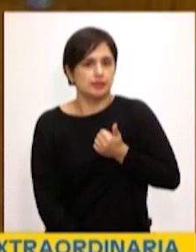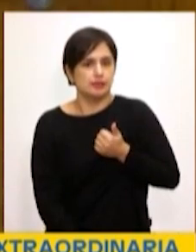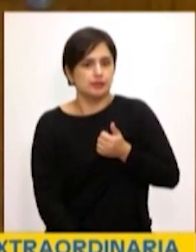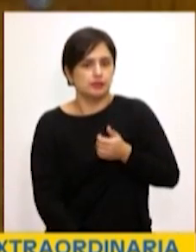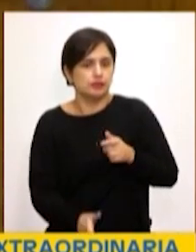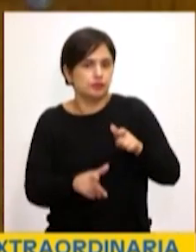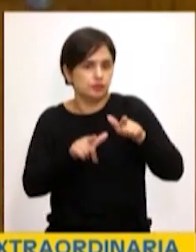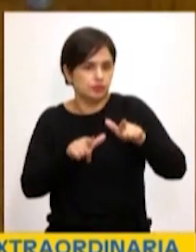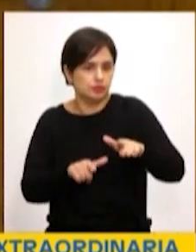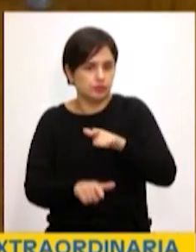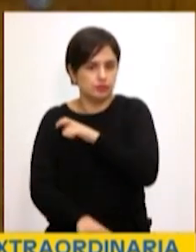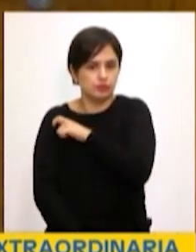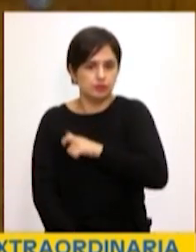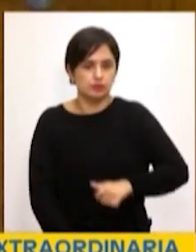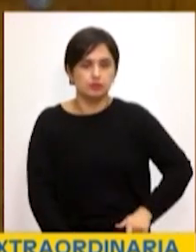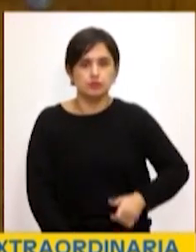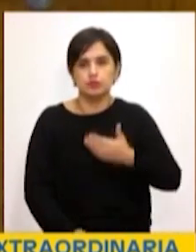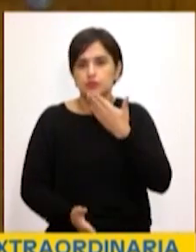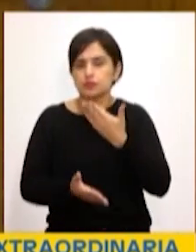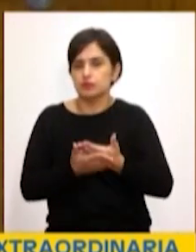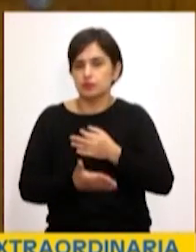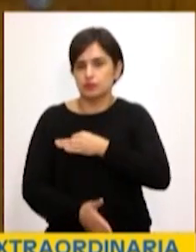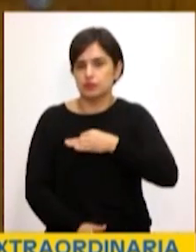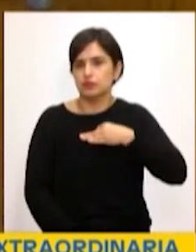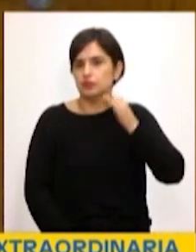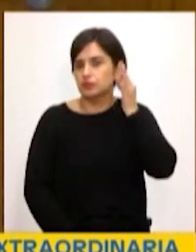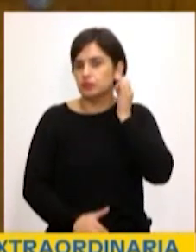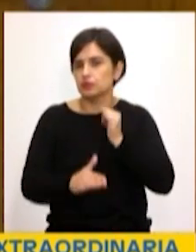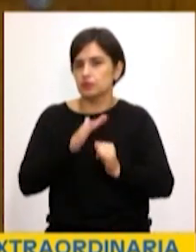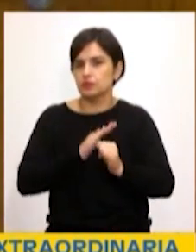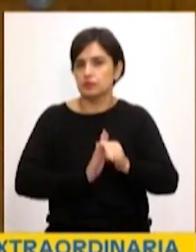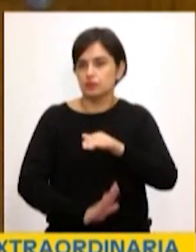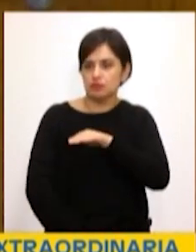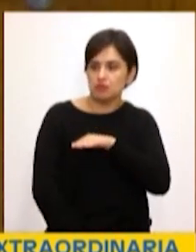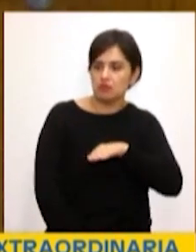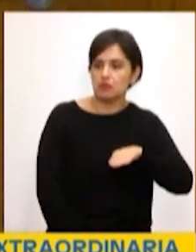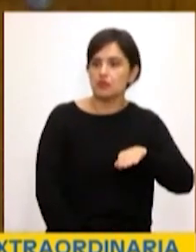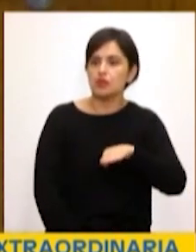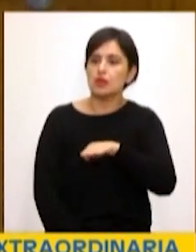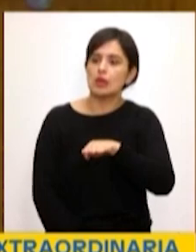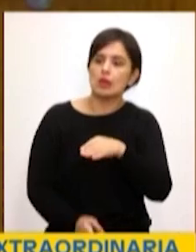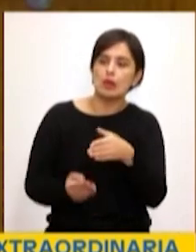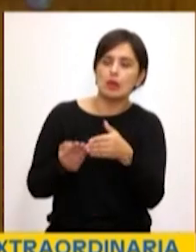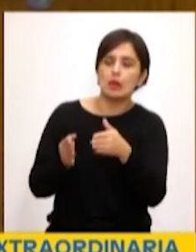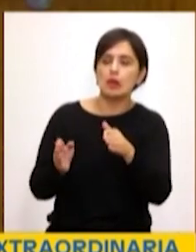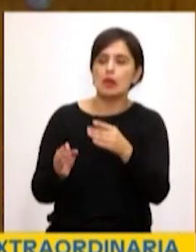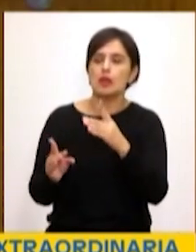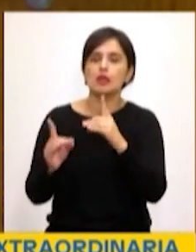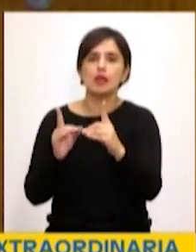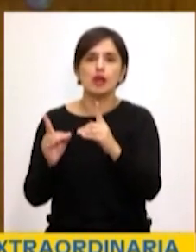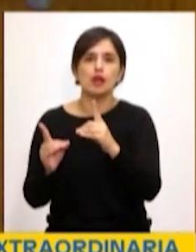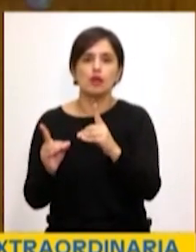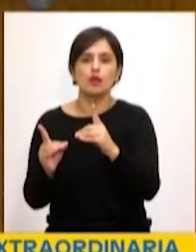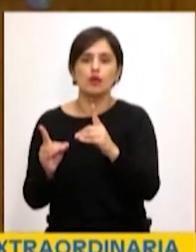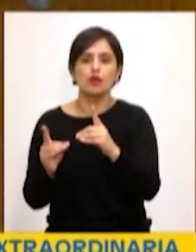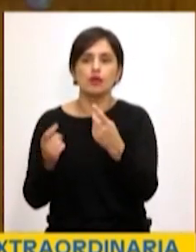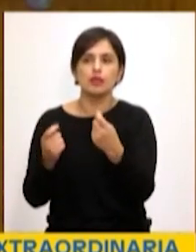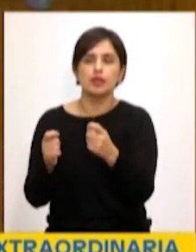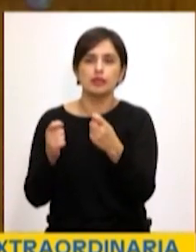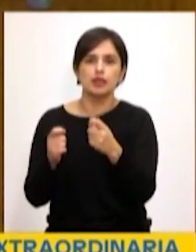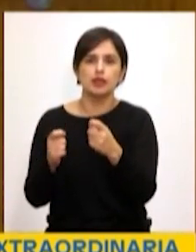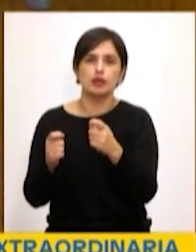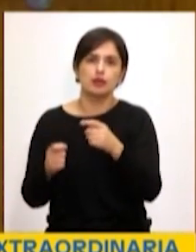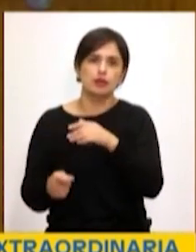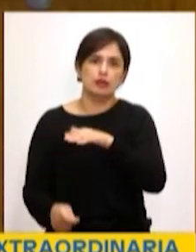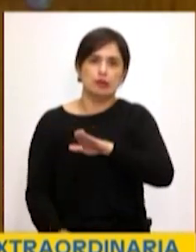del gobierno cuando ministra del interior concurrió a la zona verdad para tratar de abrir una línea de diálogo y